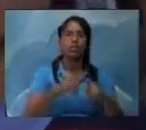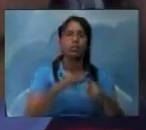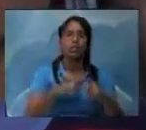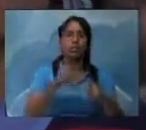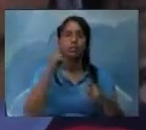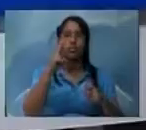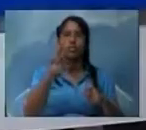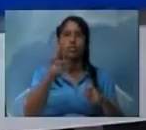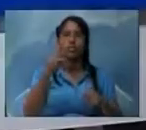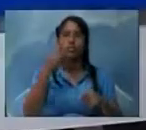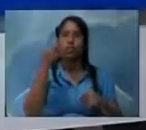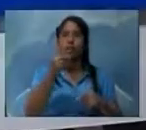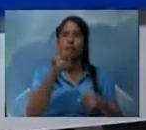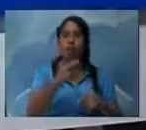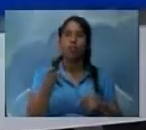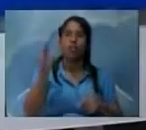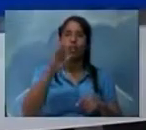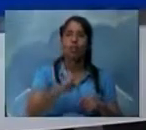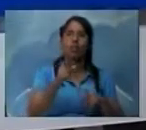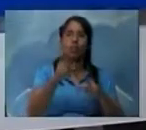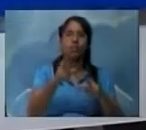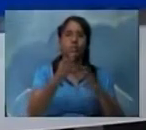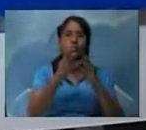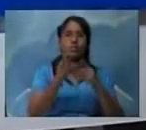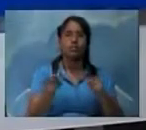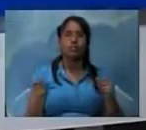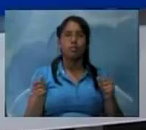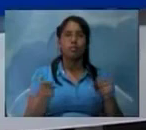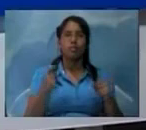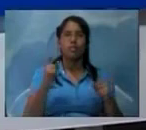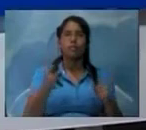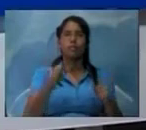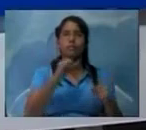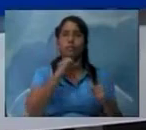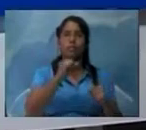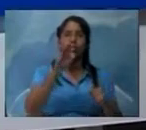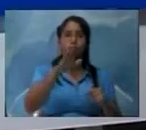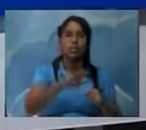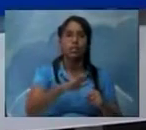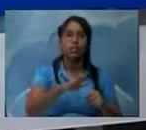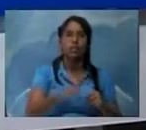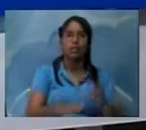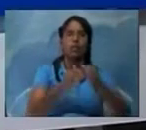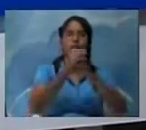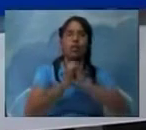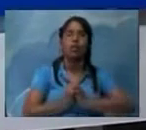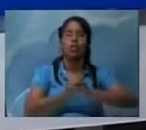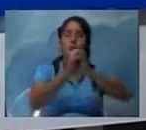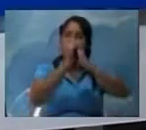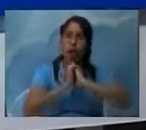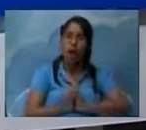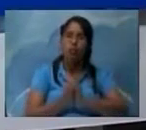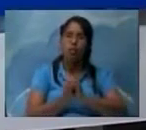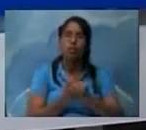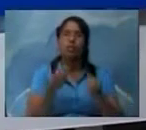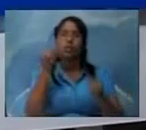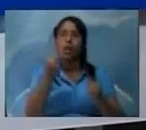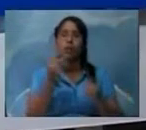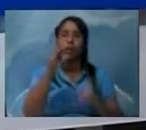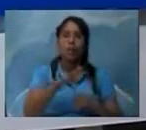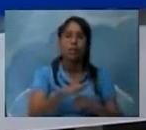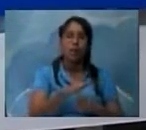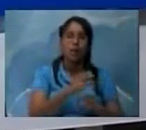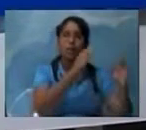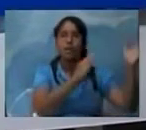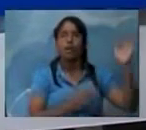Fíjense que Daniel no estaba en ese número. Daniel estaba orando. Daniel estaba en